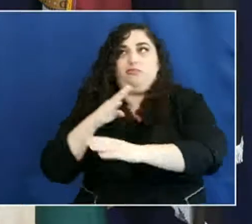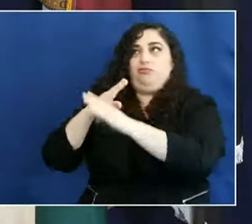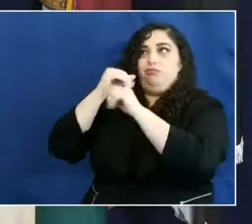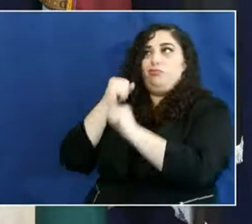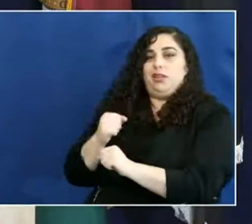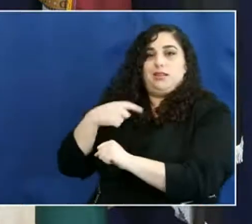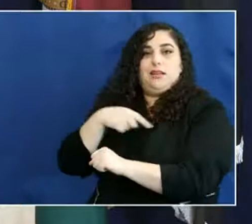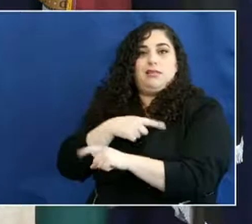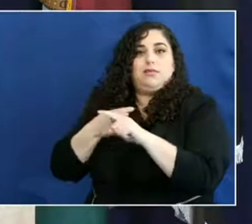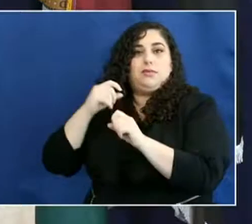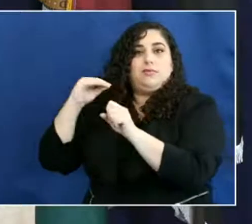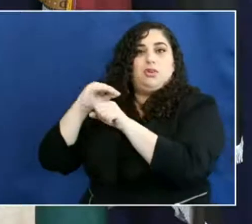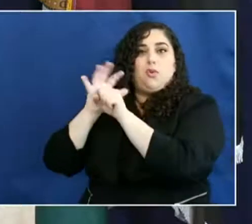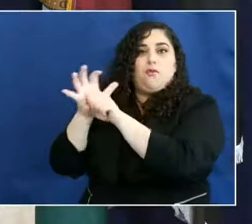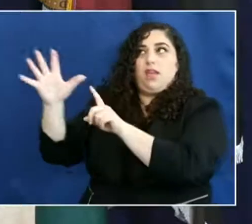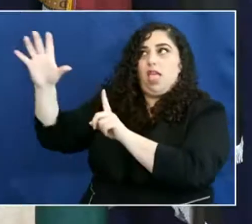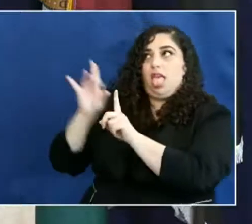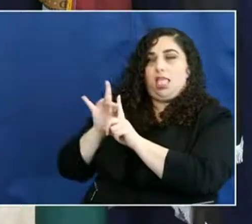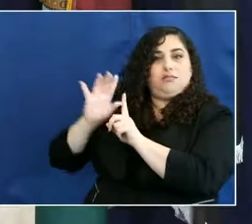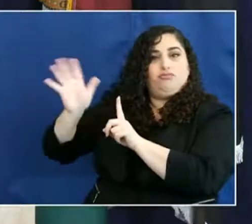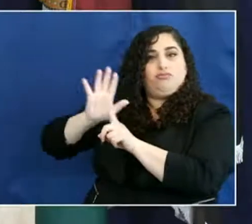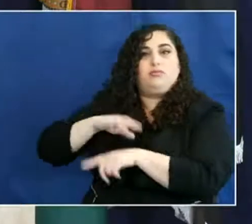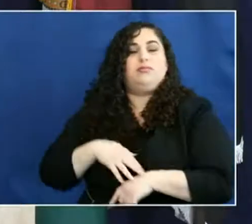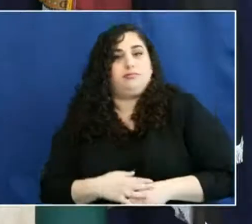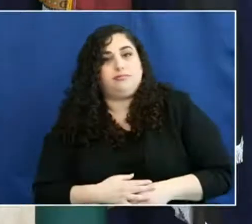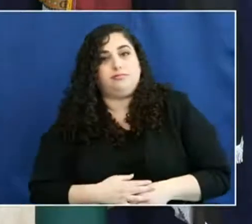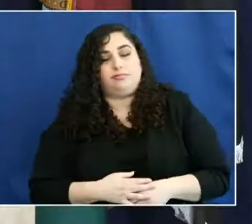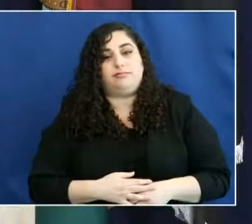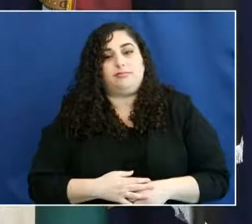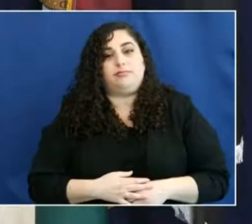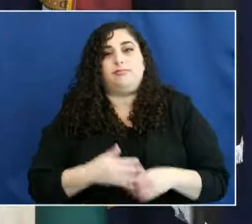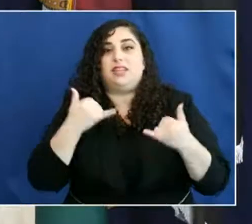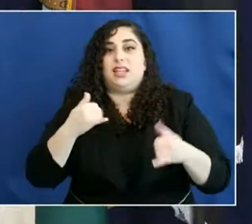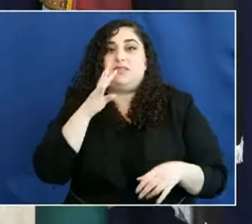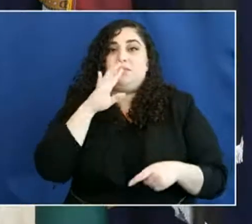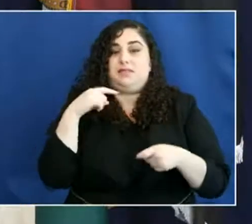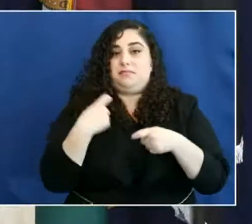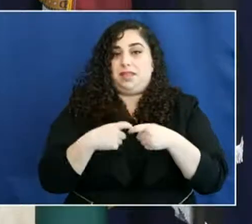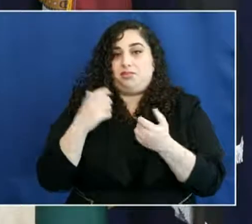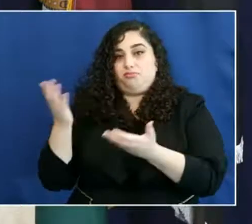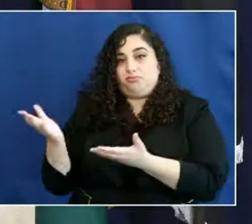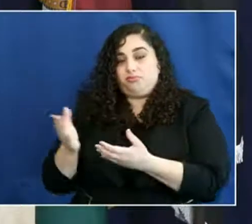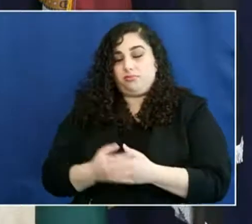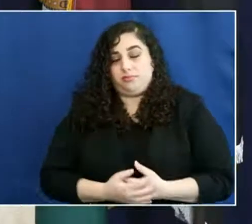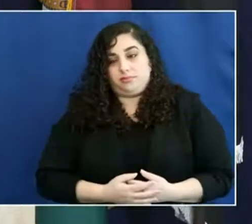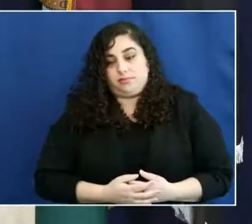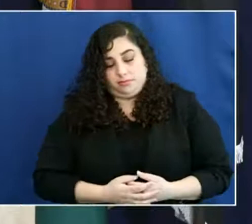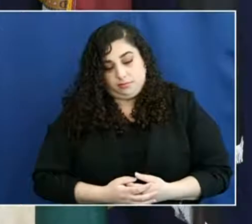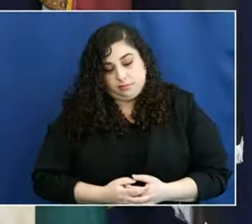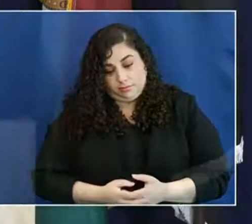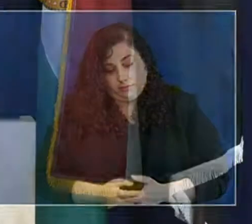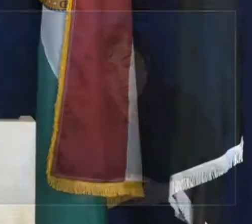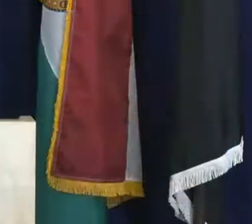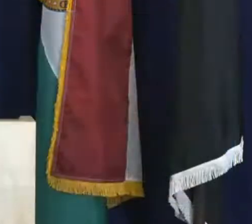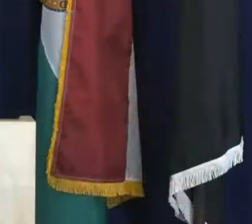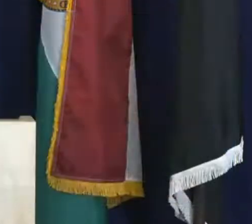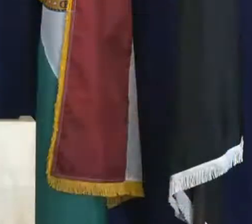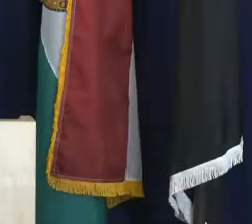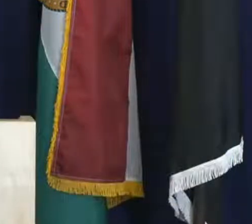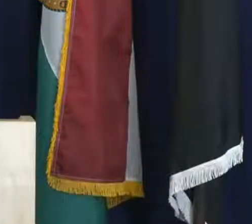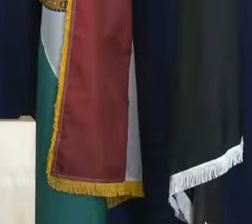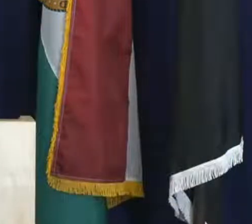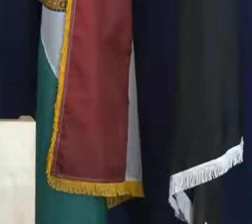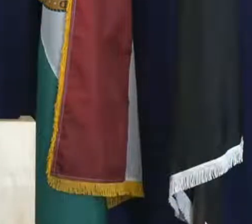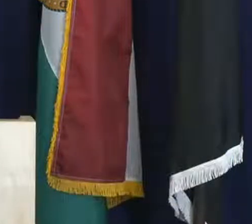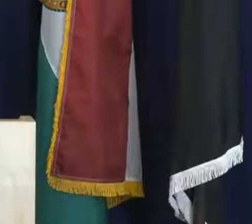Ahora, me da mucho gusto que estamos aquí ahora, es el primer día de el béisbol, así que todos estamos emocionados, así que hay que